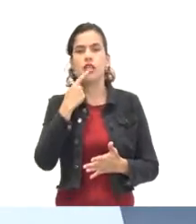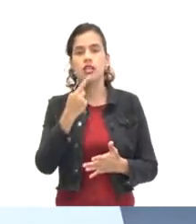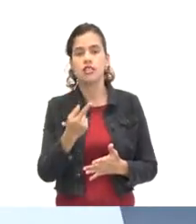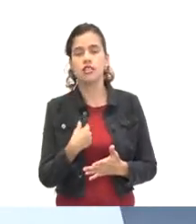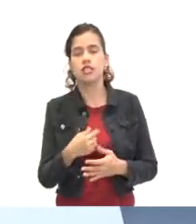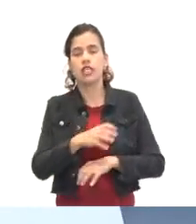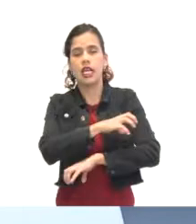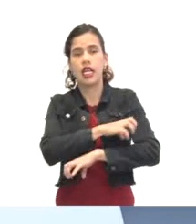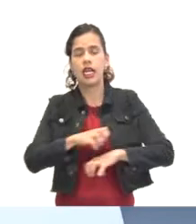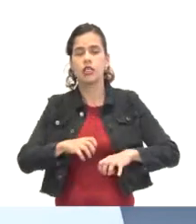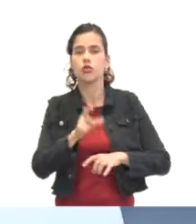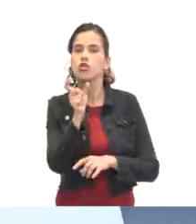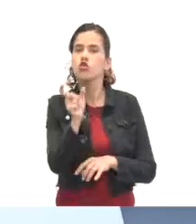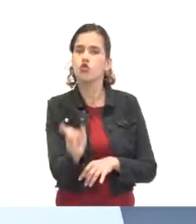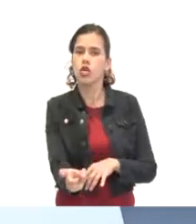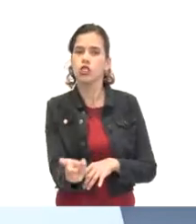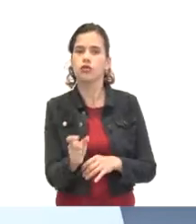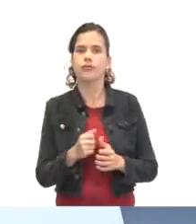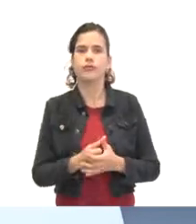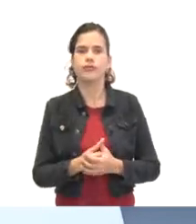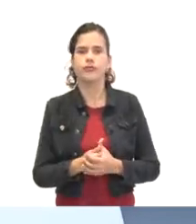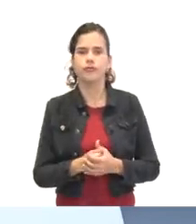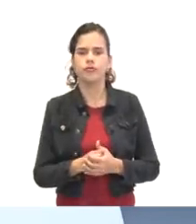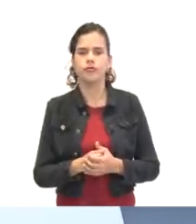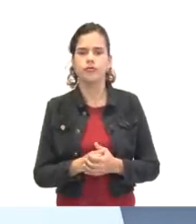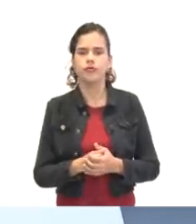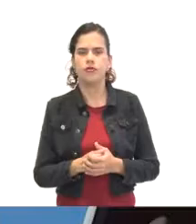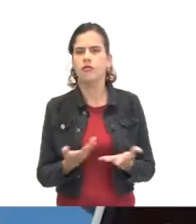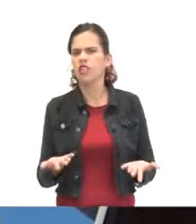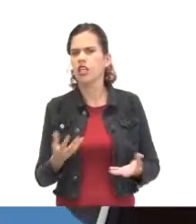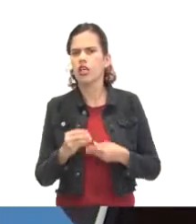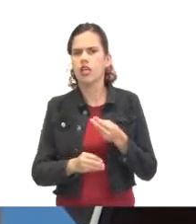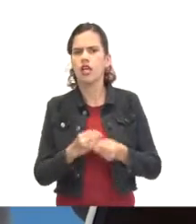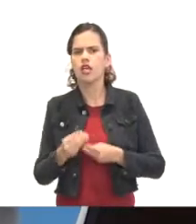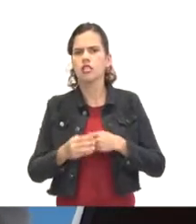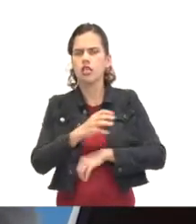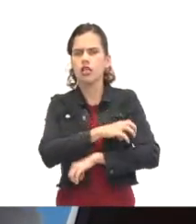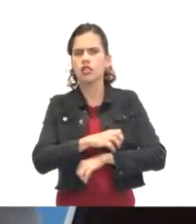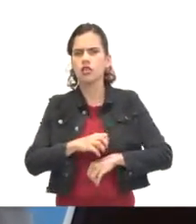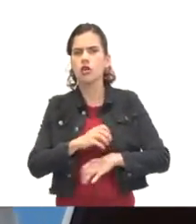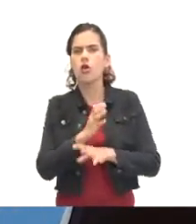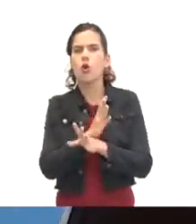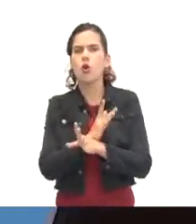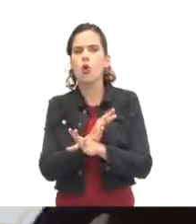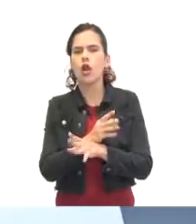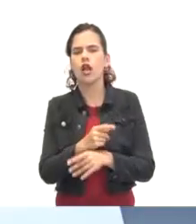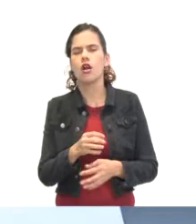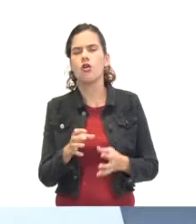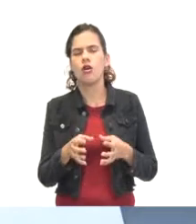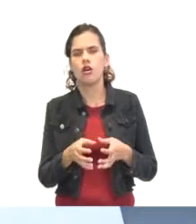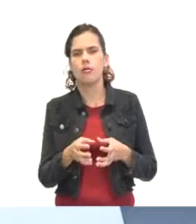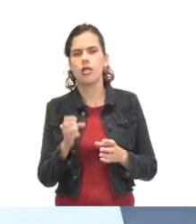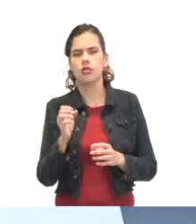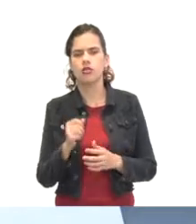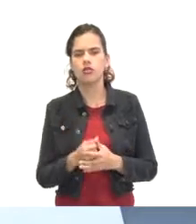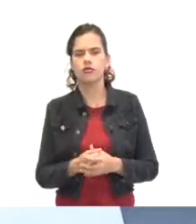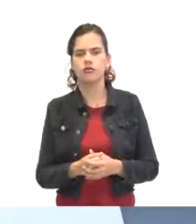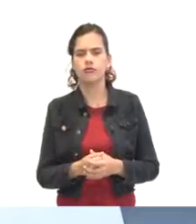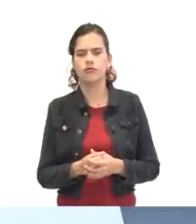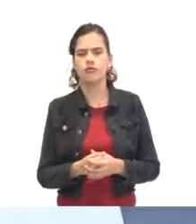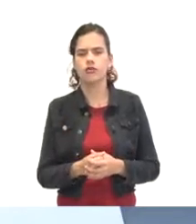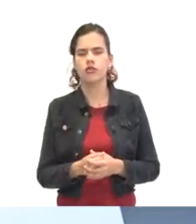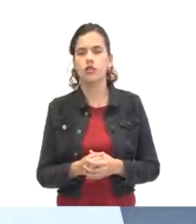gato es el sujeto. Sujeto. ¿Qué hace el gato? Juega con la pelota. Juega con la